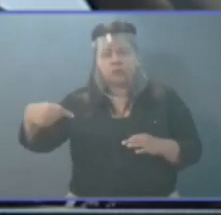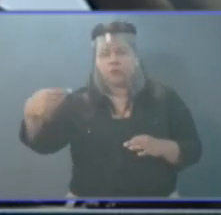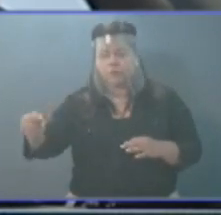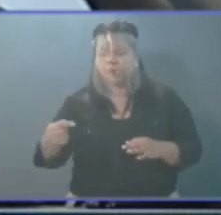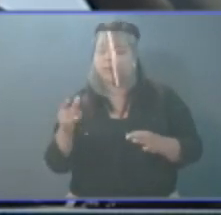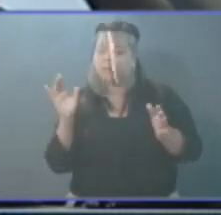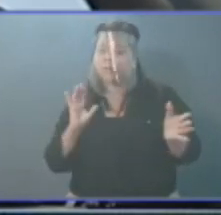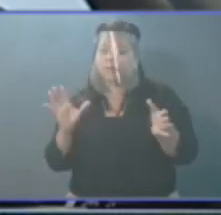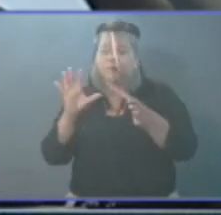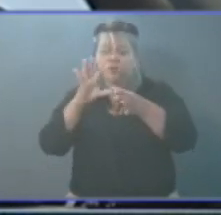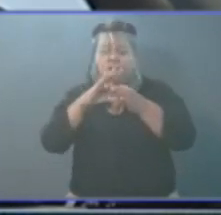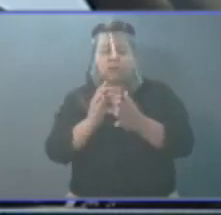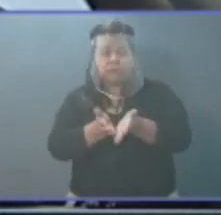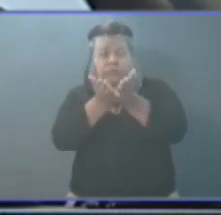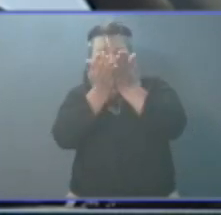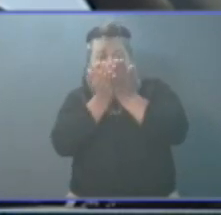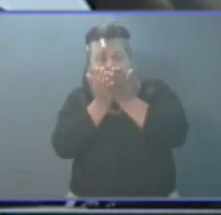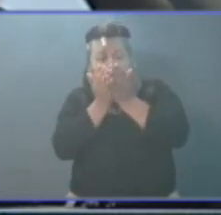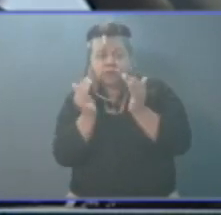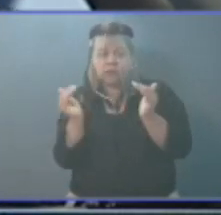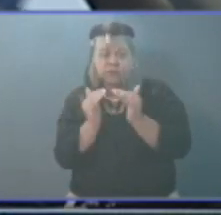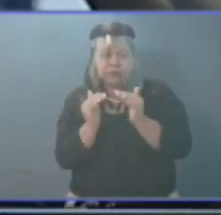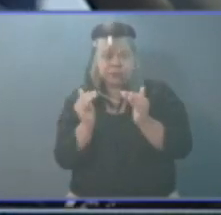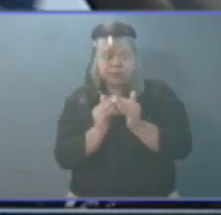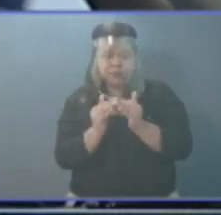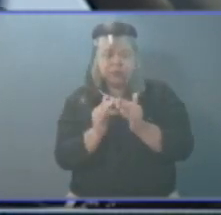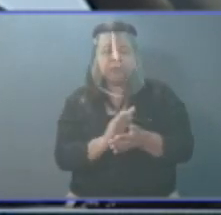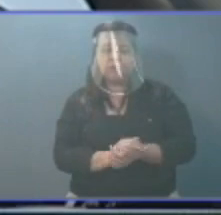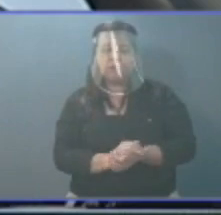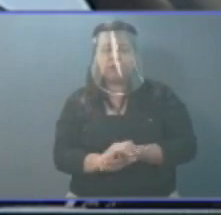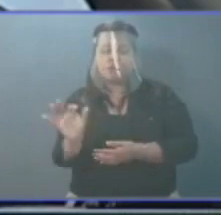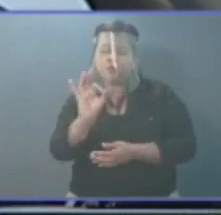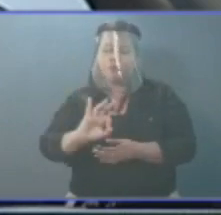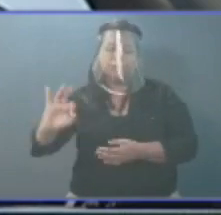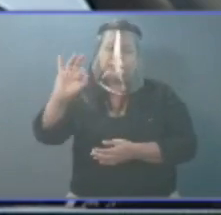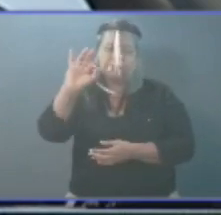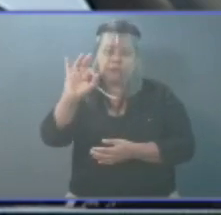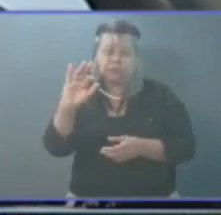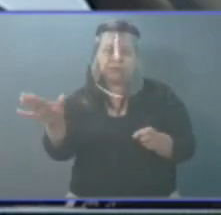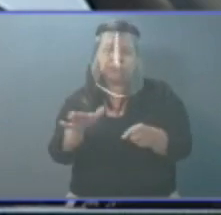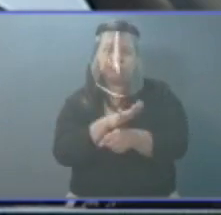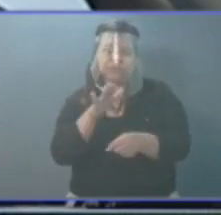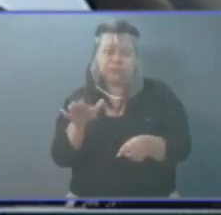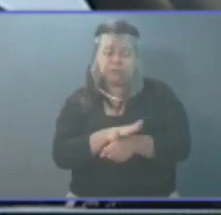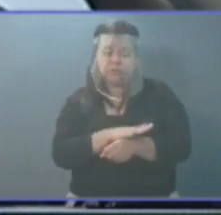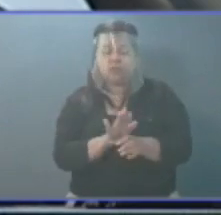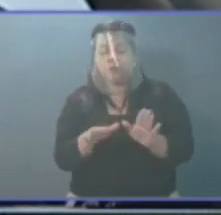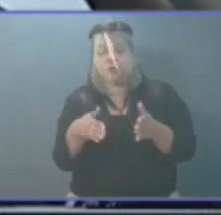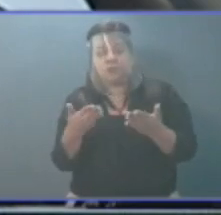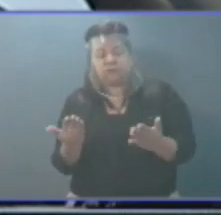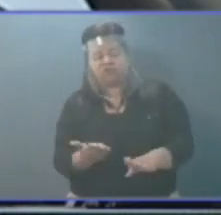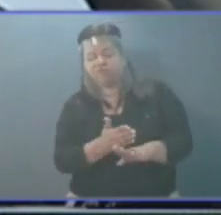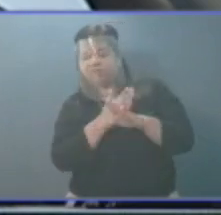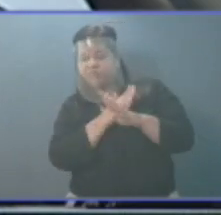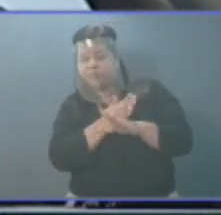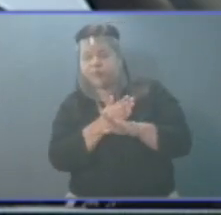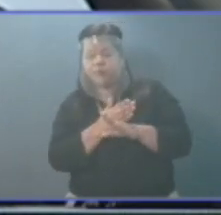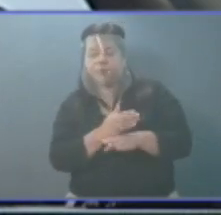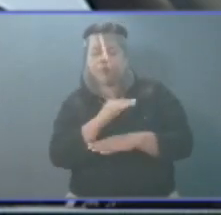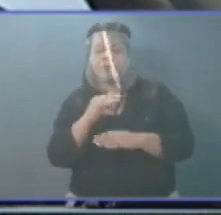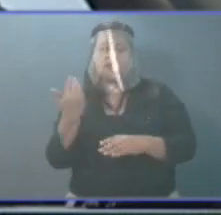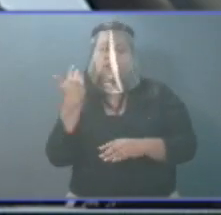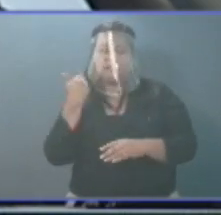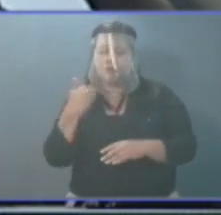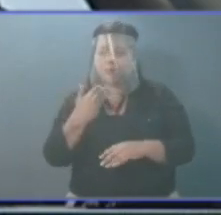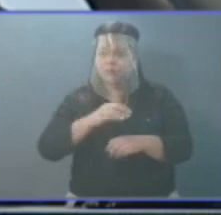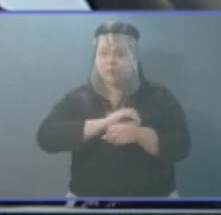con el acceso a agua potable en cantidad y calidad suficiente para evitar el contagio y propagación del